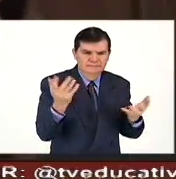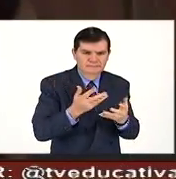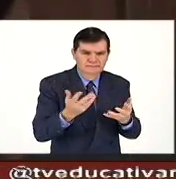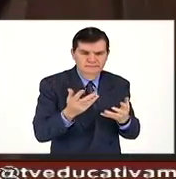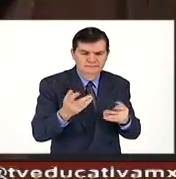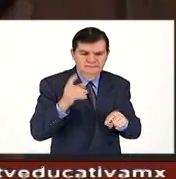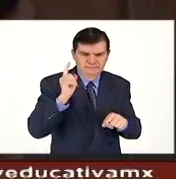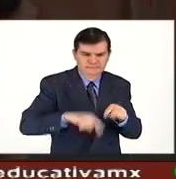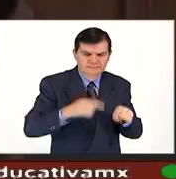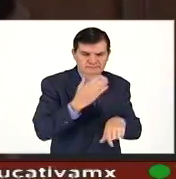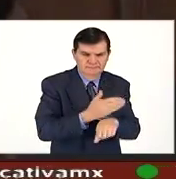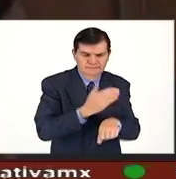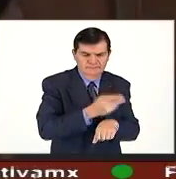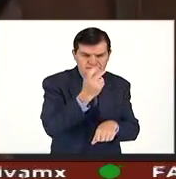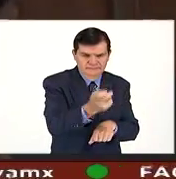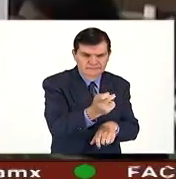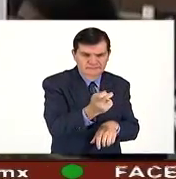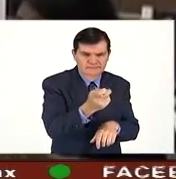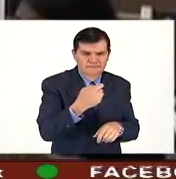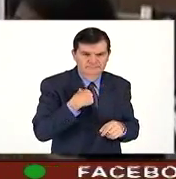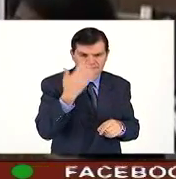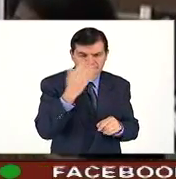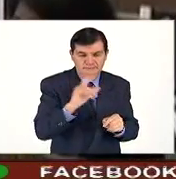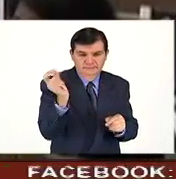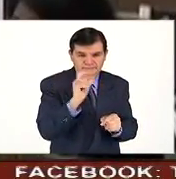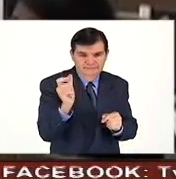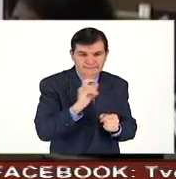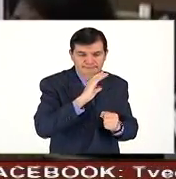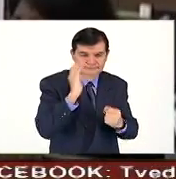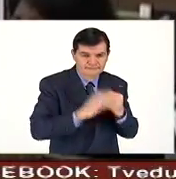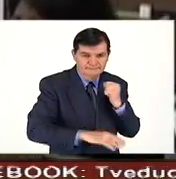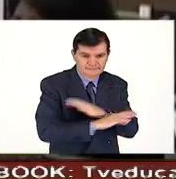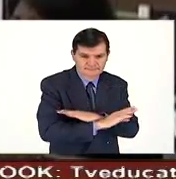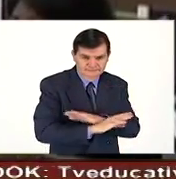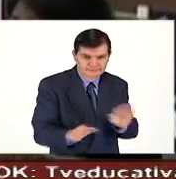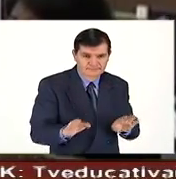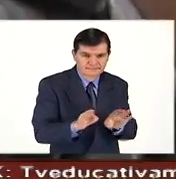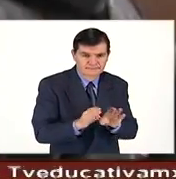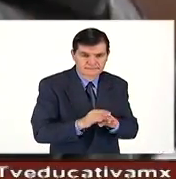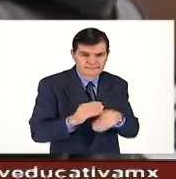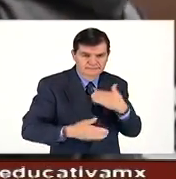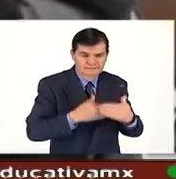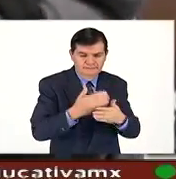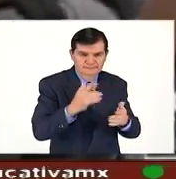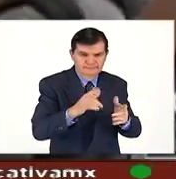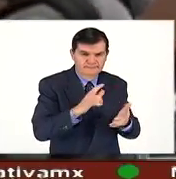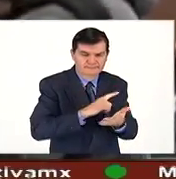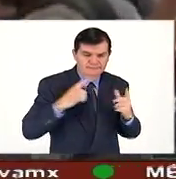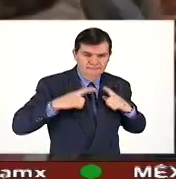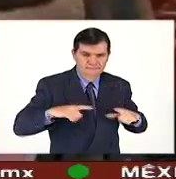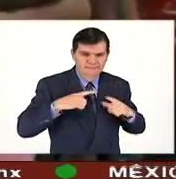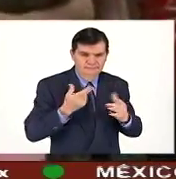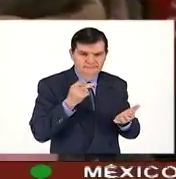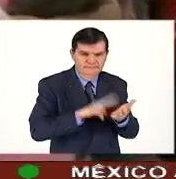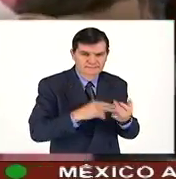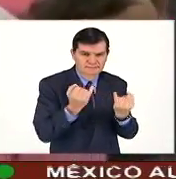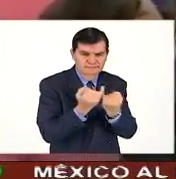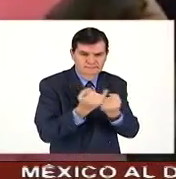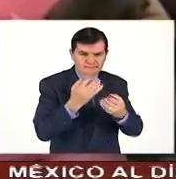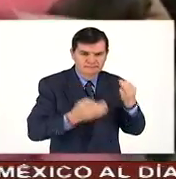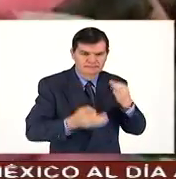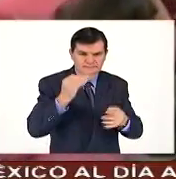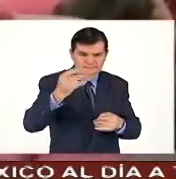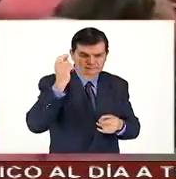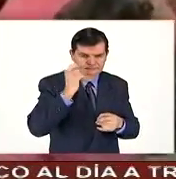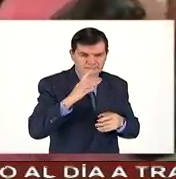y para poder aplicar la sanción correspondiente y cesarlos. Una vez dijo que termine el procedimiento jurídico. Además de que ante la Fiscalía de